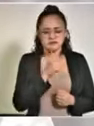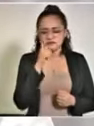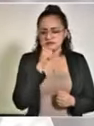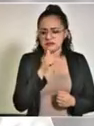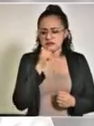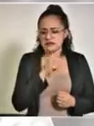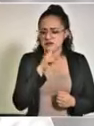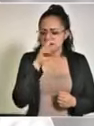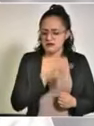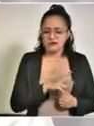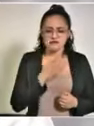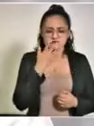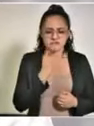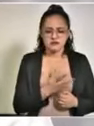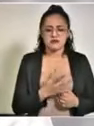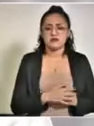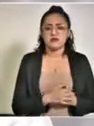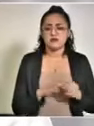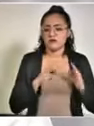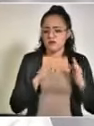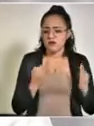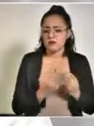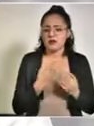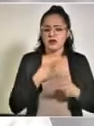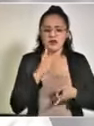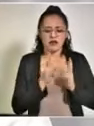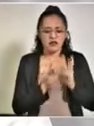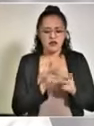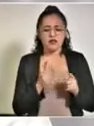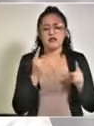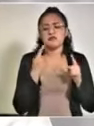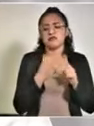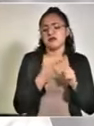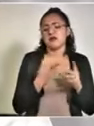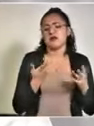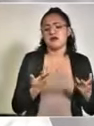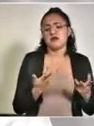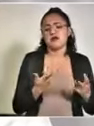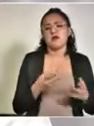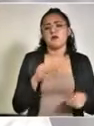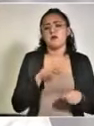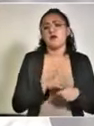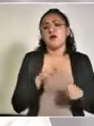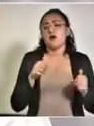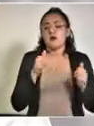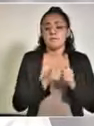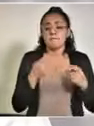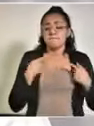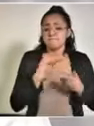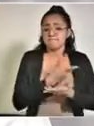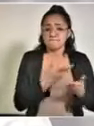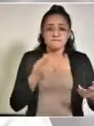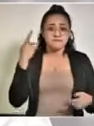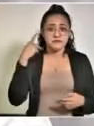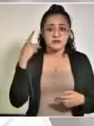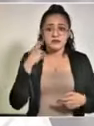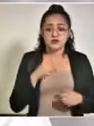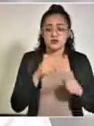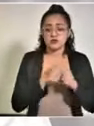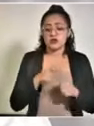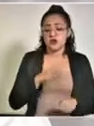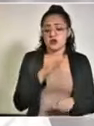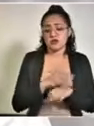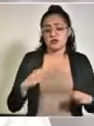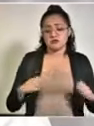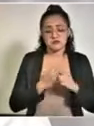hecho. La forma de hablar que he mantenido con la sociedad poblana en este asunto ha